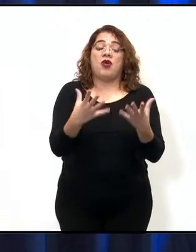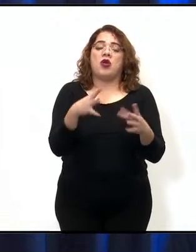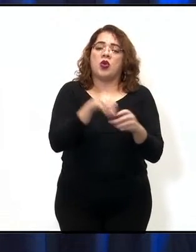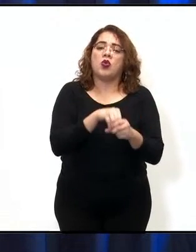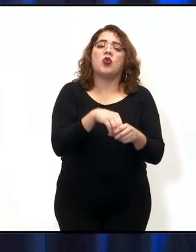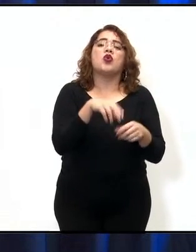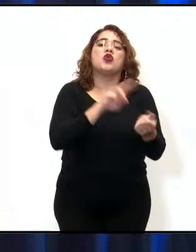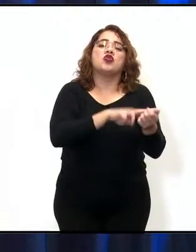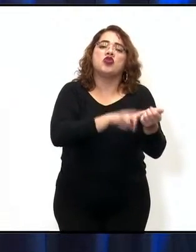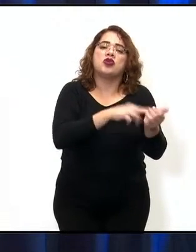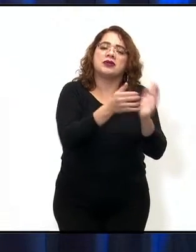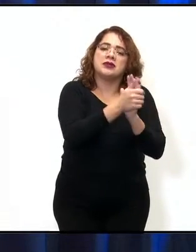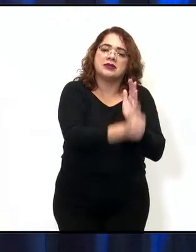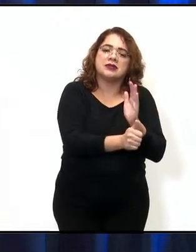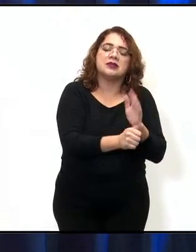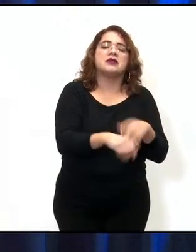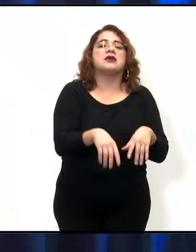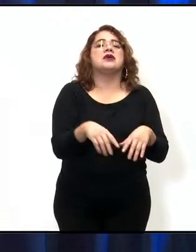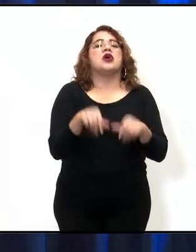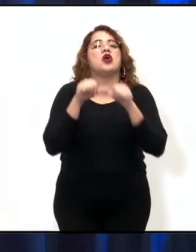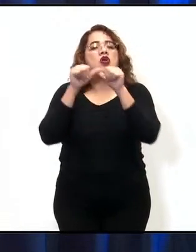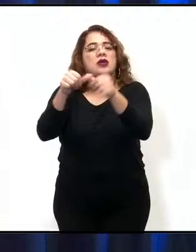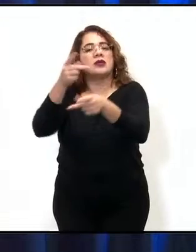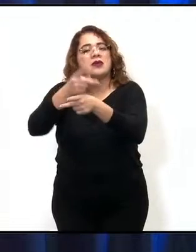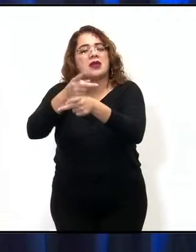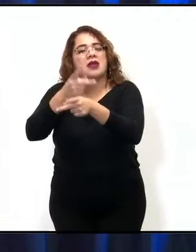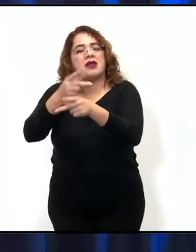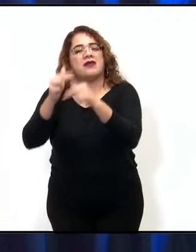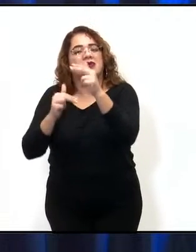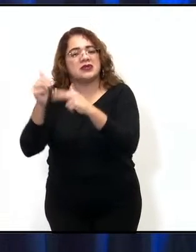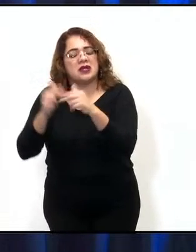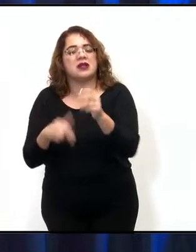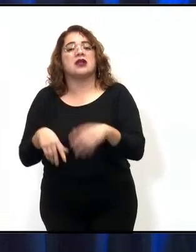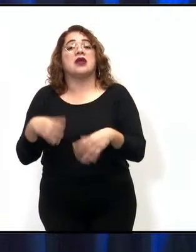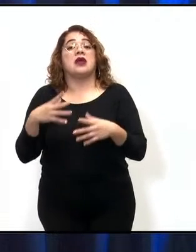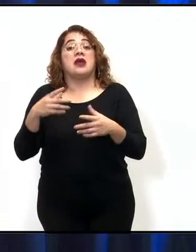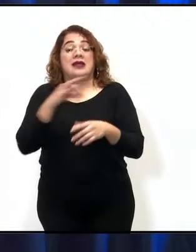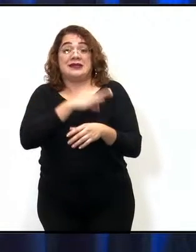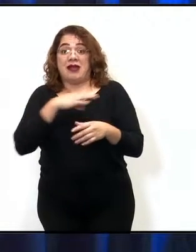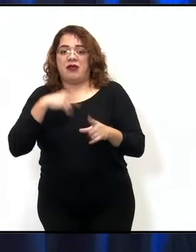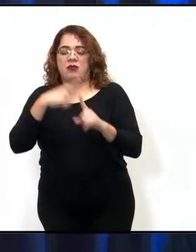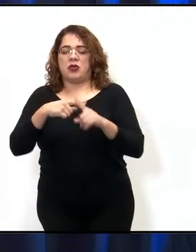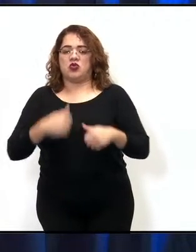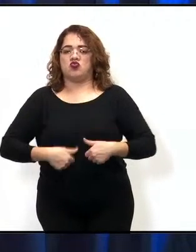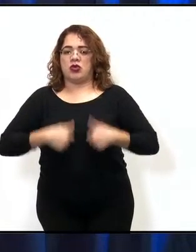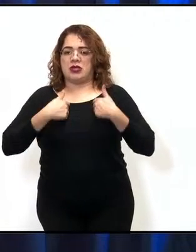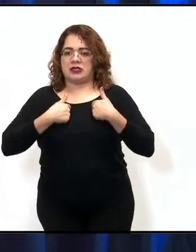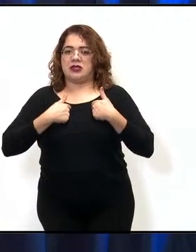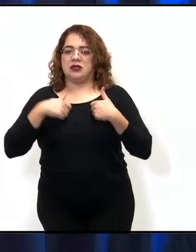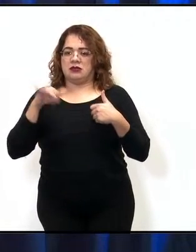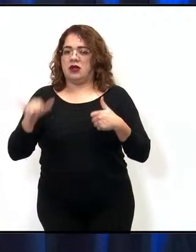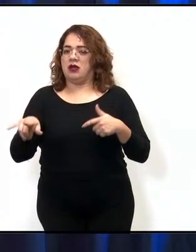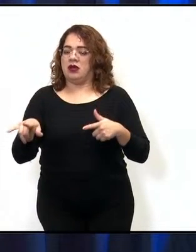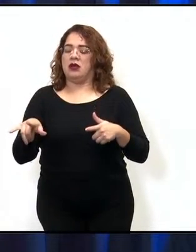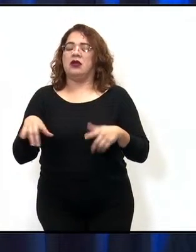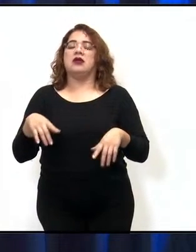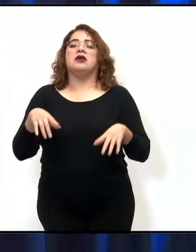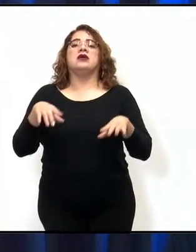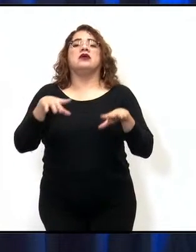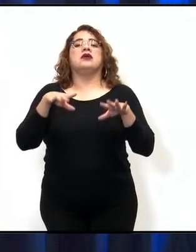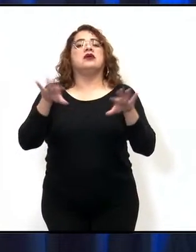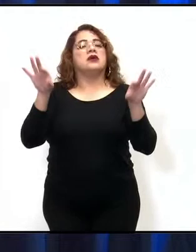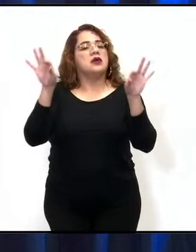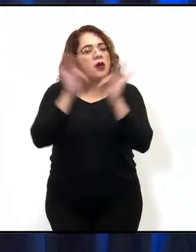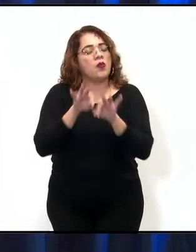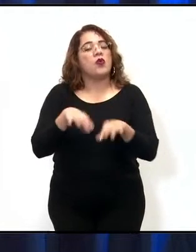los aplaudo de ella por tomar esta medida para protegerse primero a sí mismos, pero también a su familia,